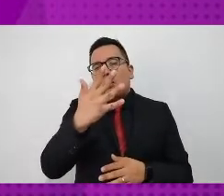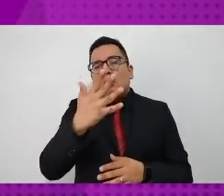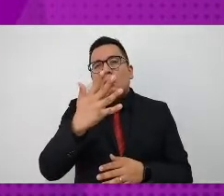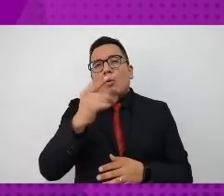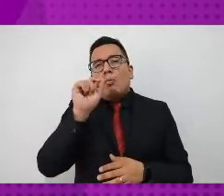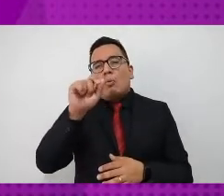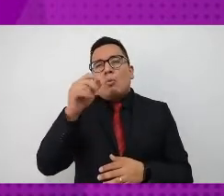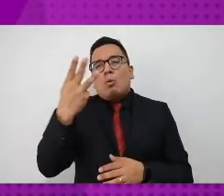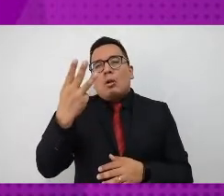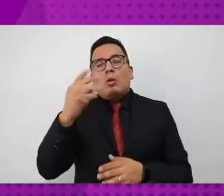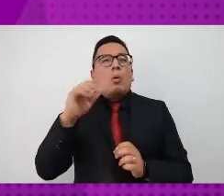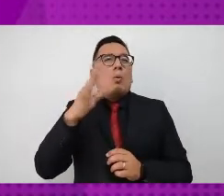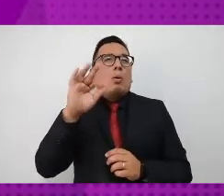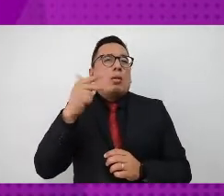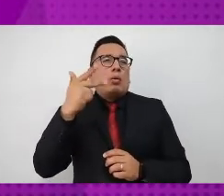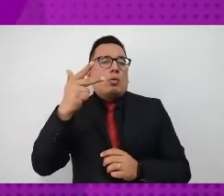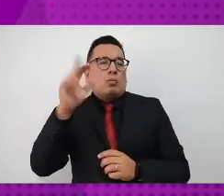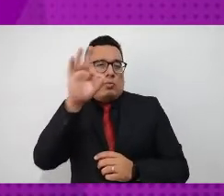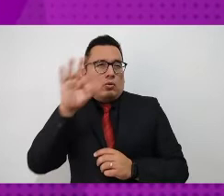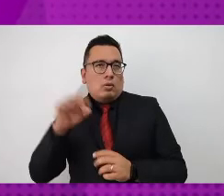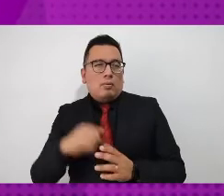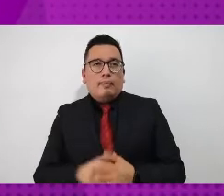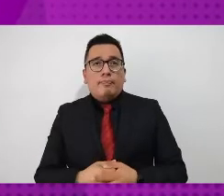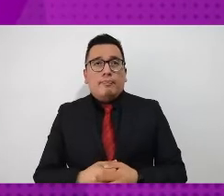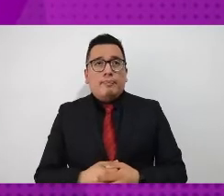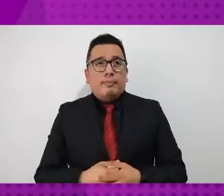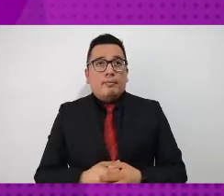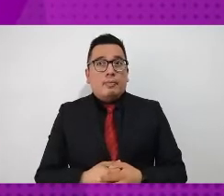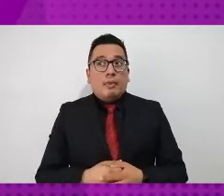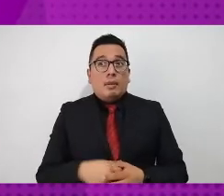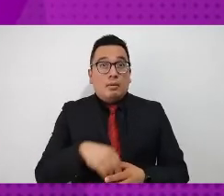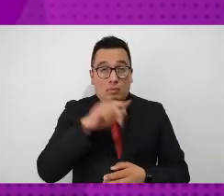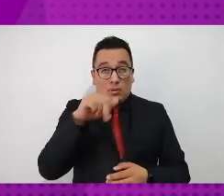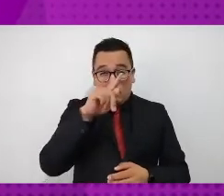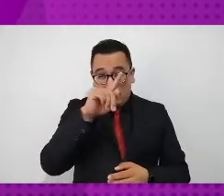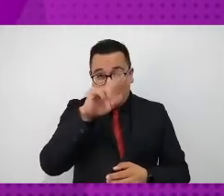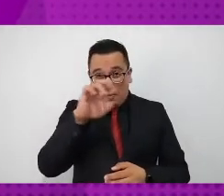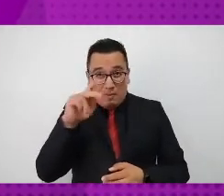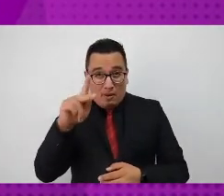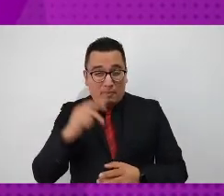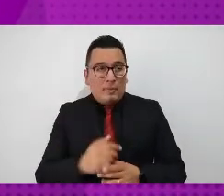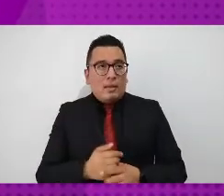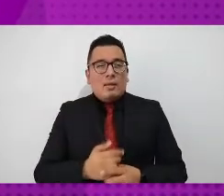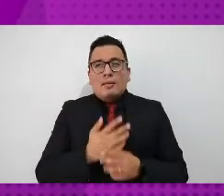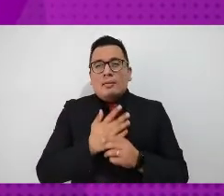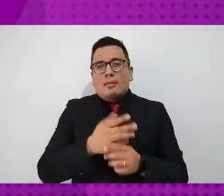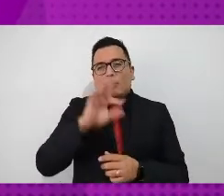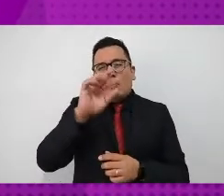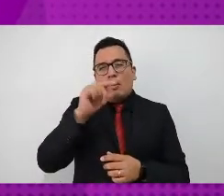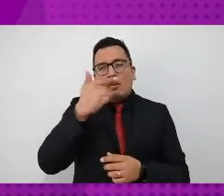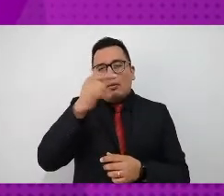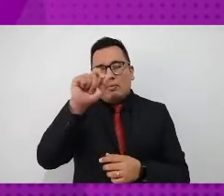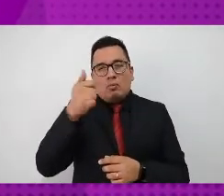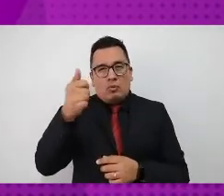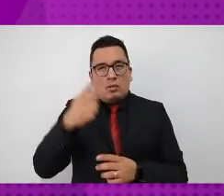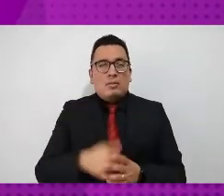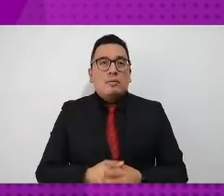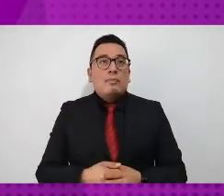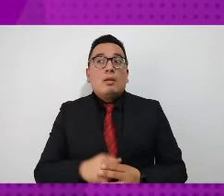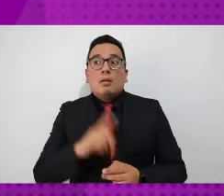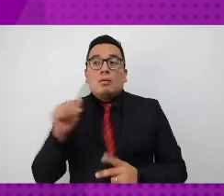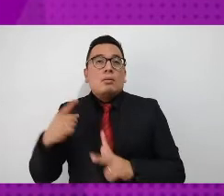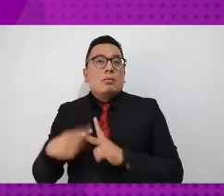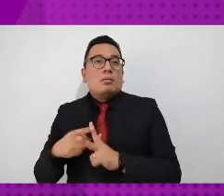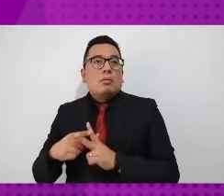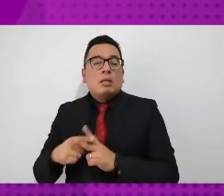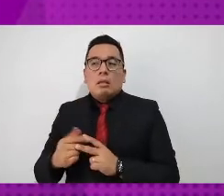45.3 y el 48% en el prep se desea 47.6 y en los